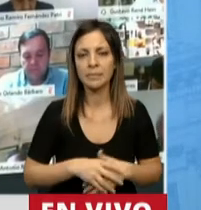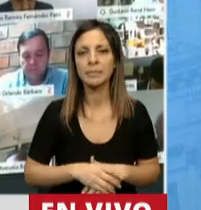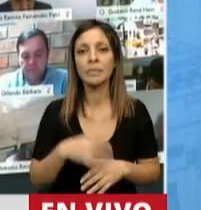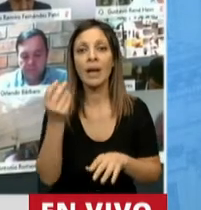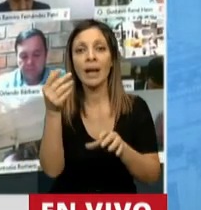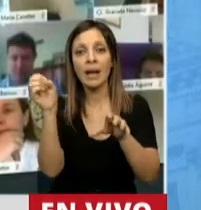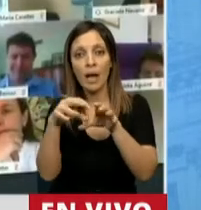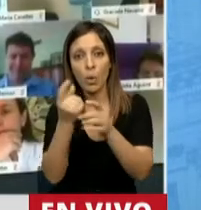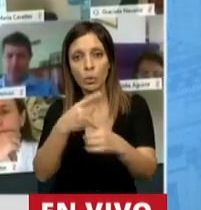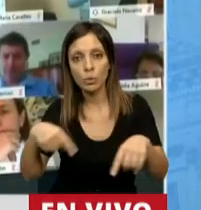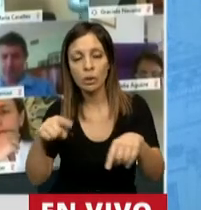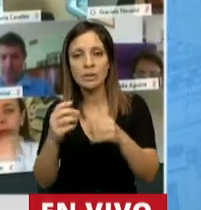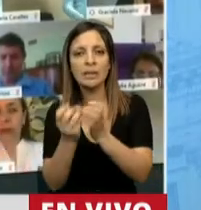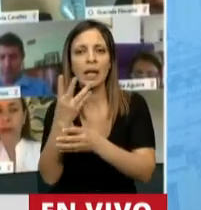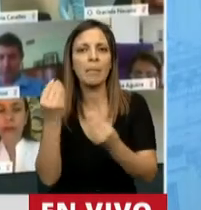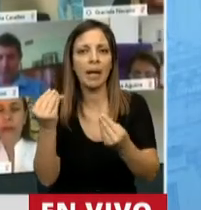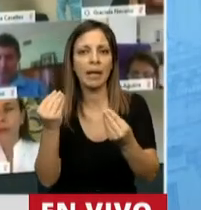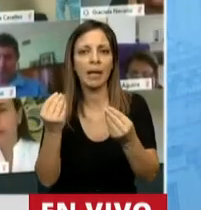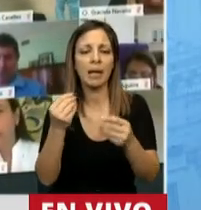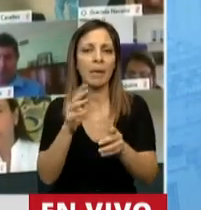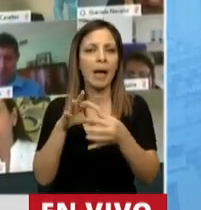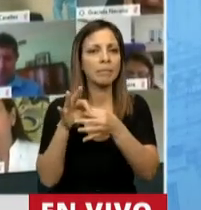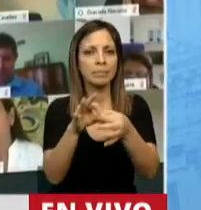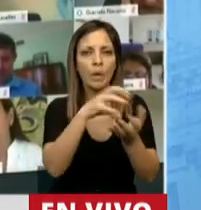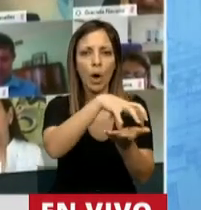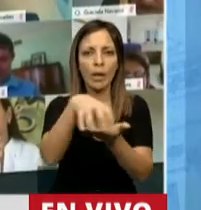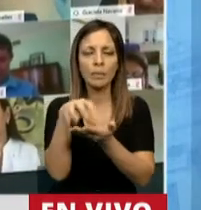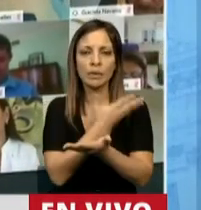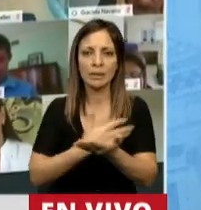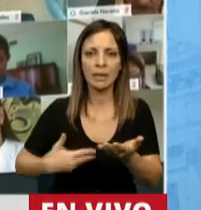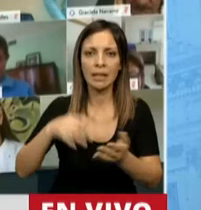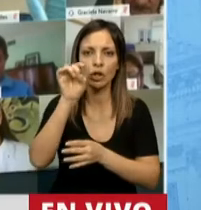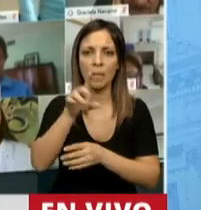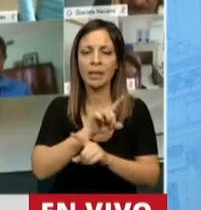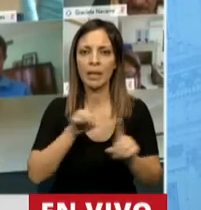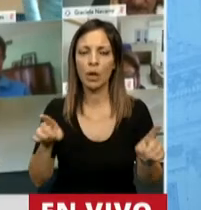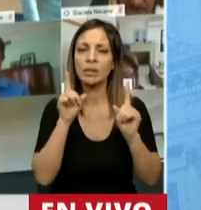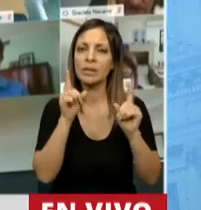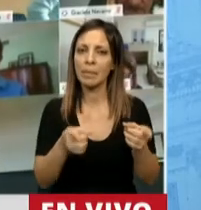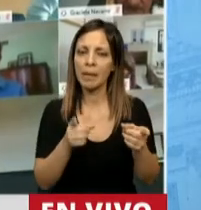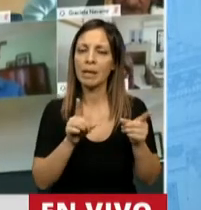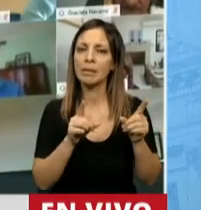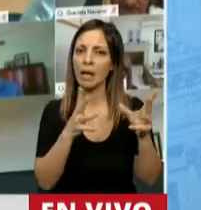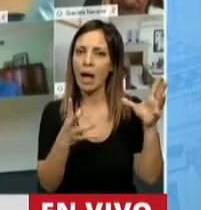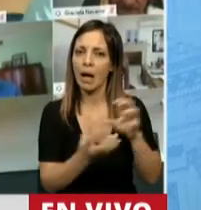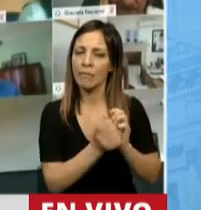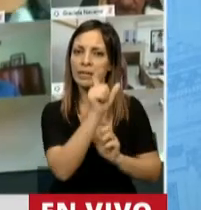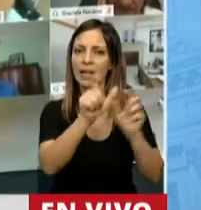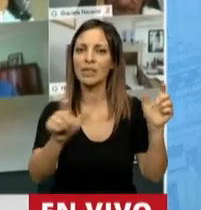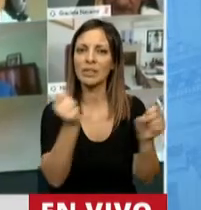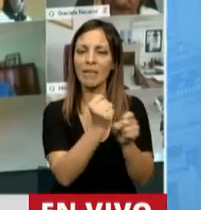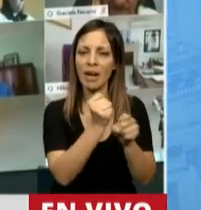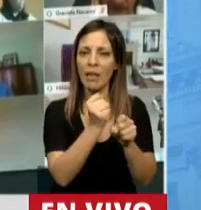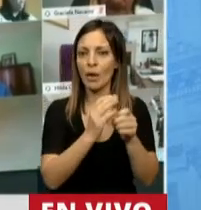en el fondo no son solamente para las arcas estatales sino que están directamente afectados al bolsillo de los trabajadores y las trabajadoras